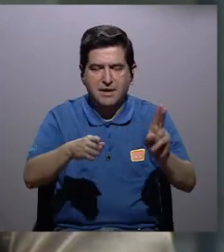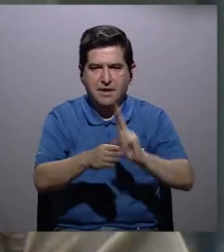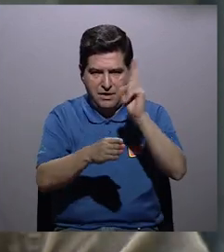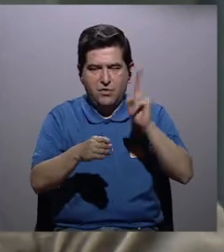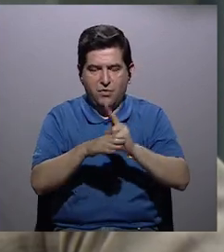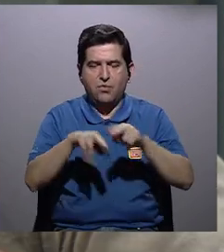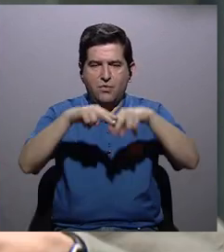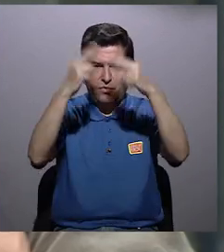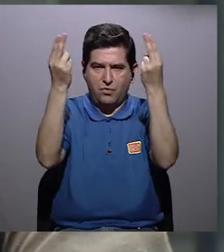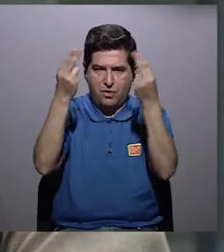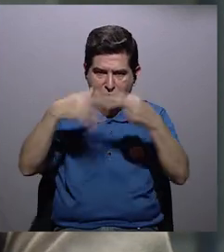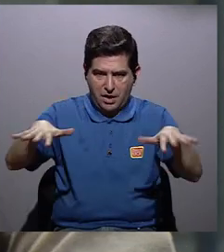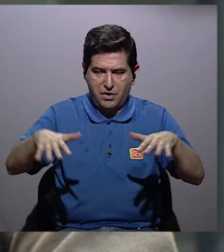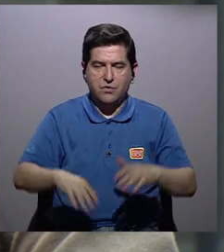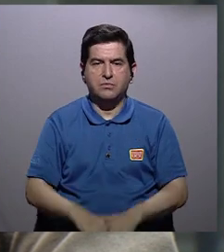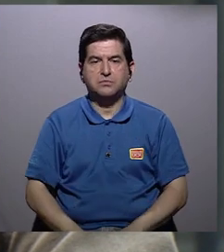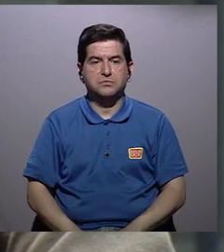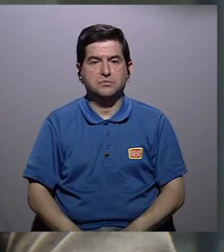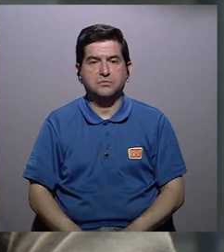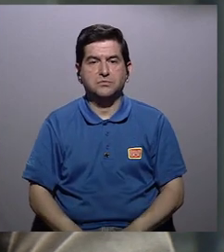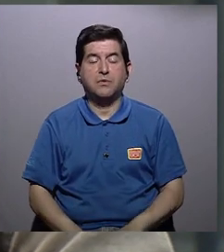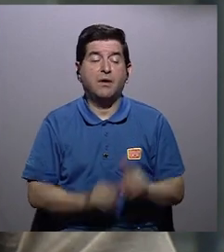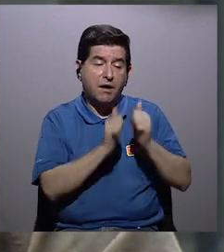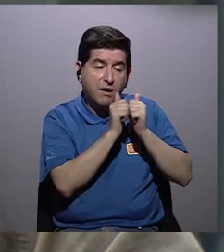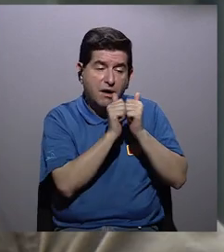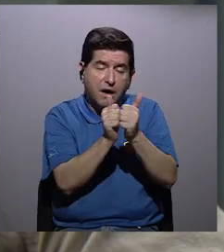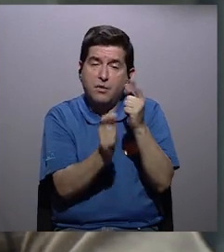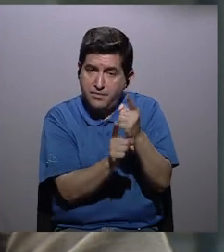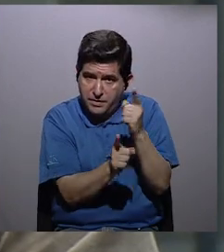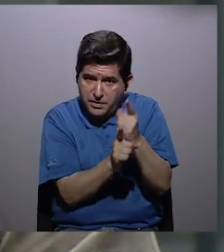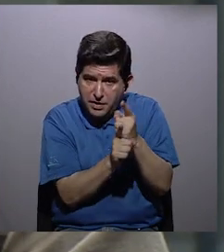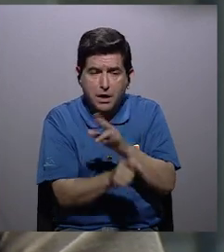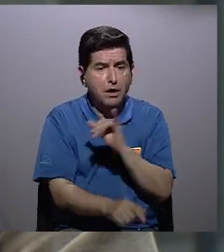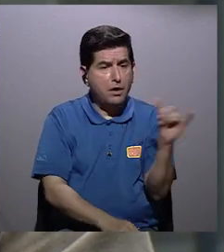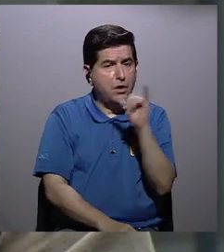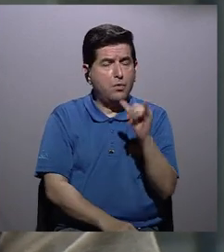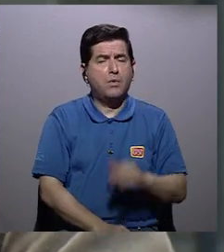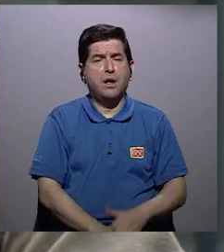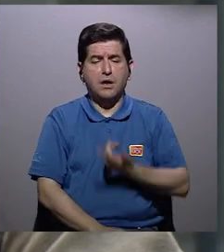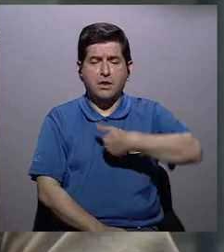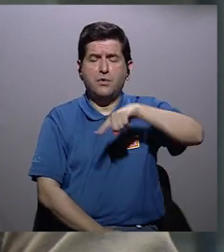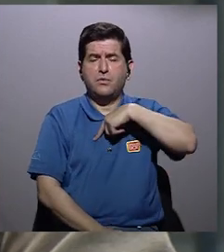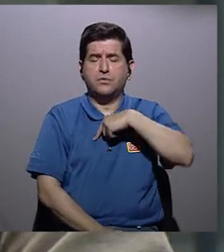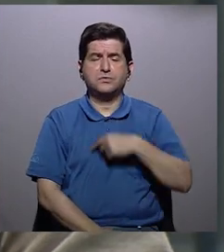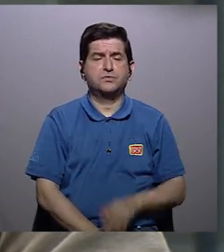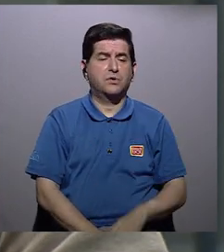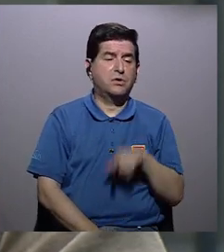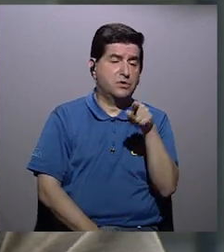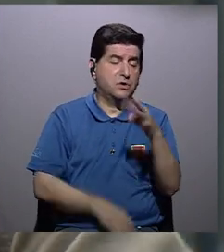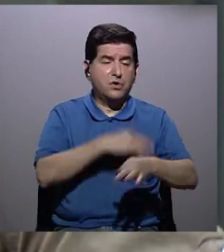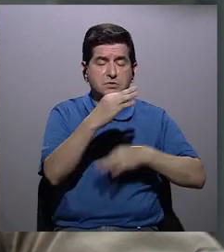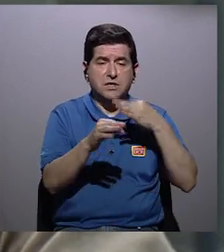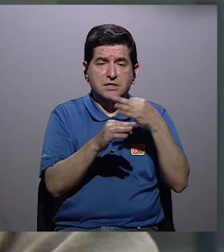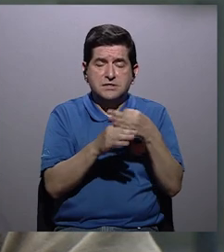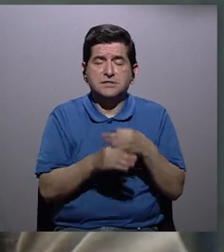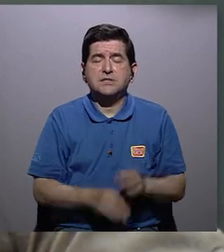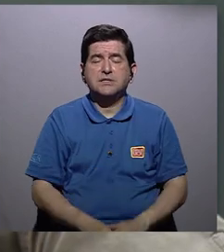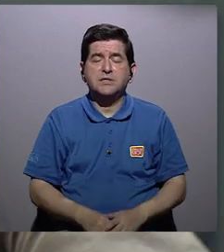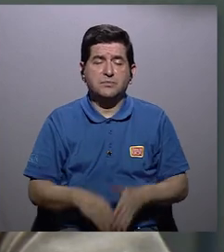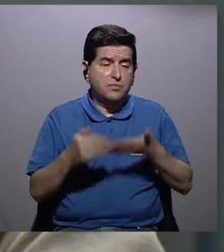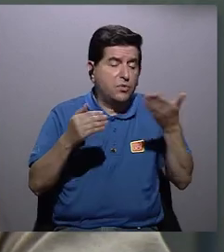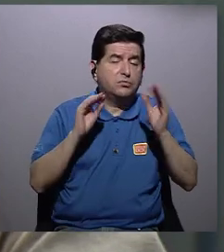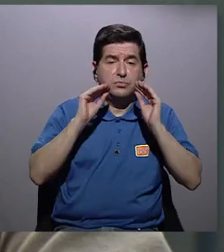de la internet, con el acompañamiento, también enseñamos este tipo de cosas, la